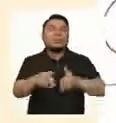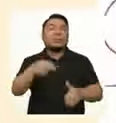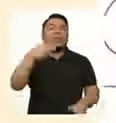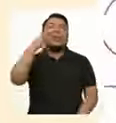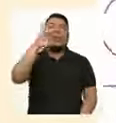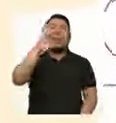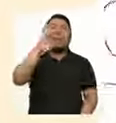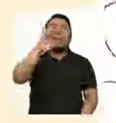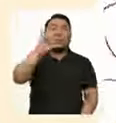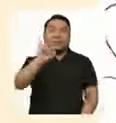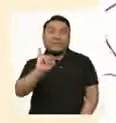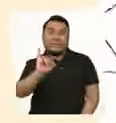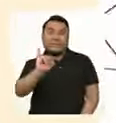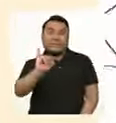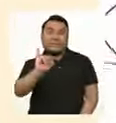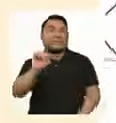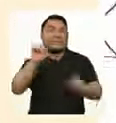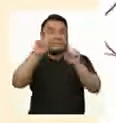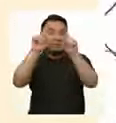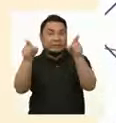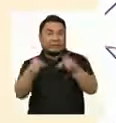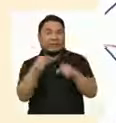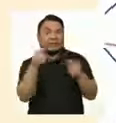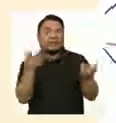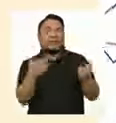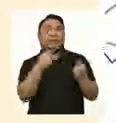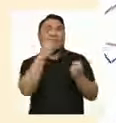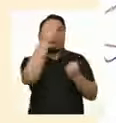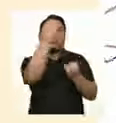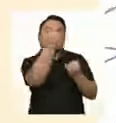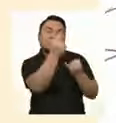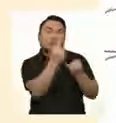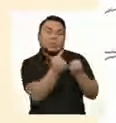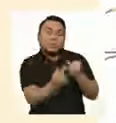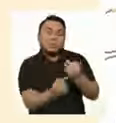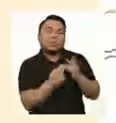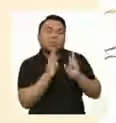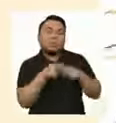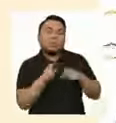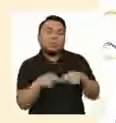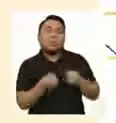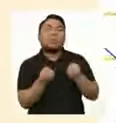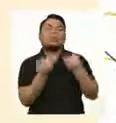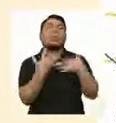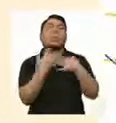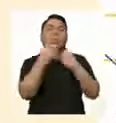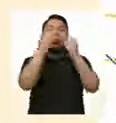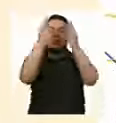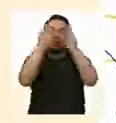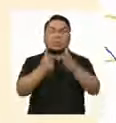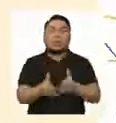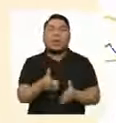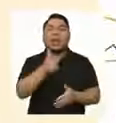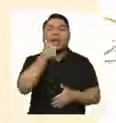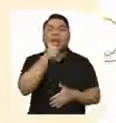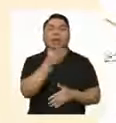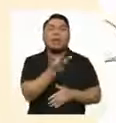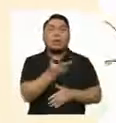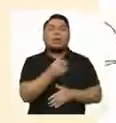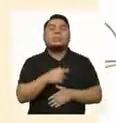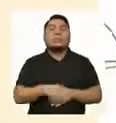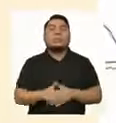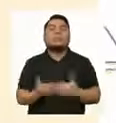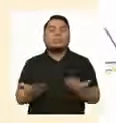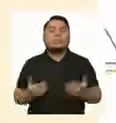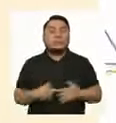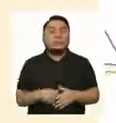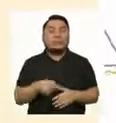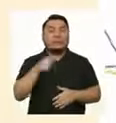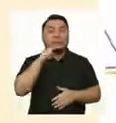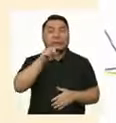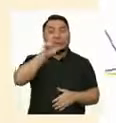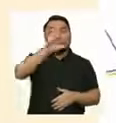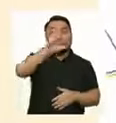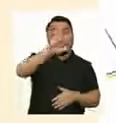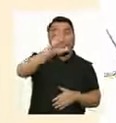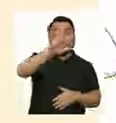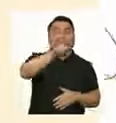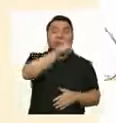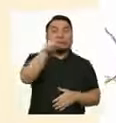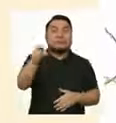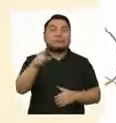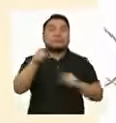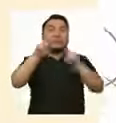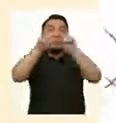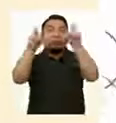sub i, para cada valor de la variable cantidad de vasos de agua al día, es: consumen 3 vasos de